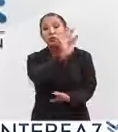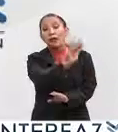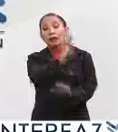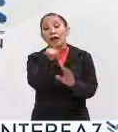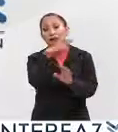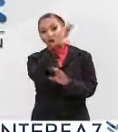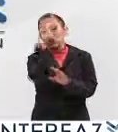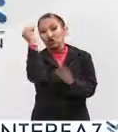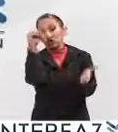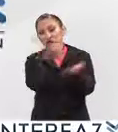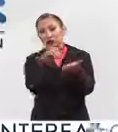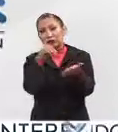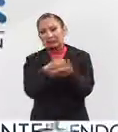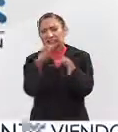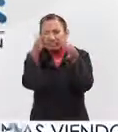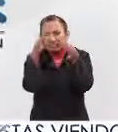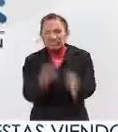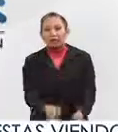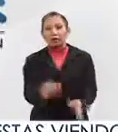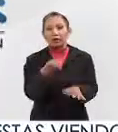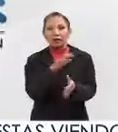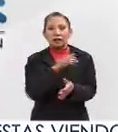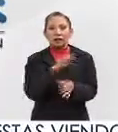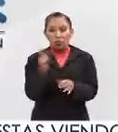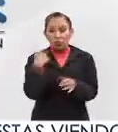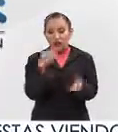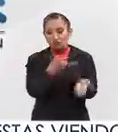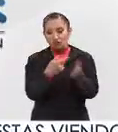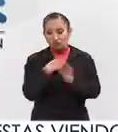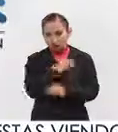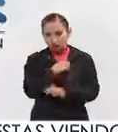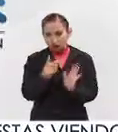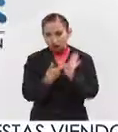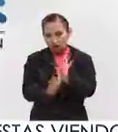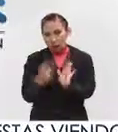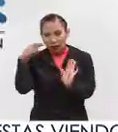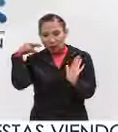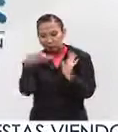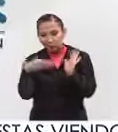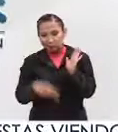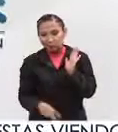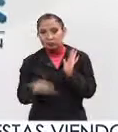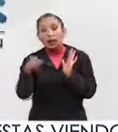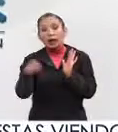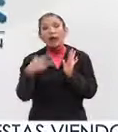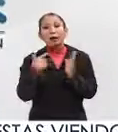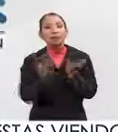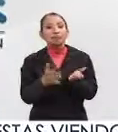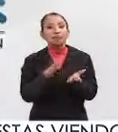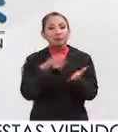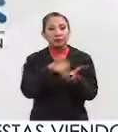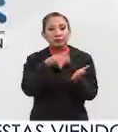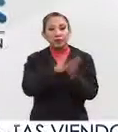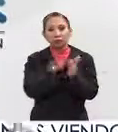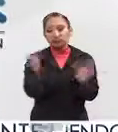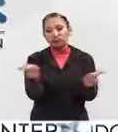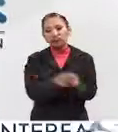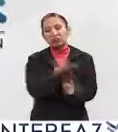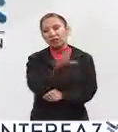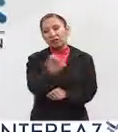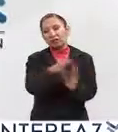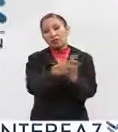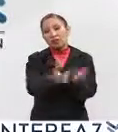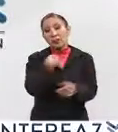250 fotografías inéditas. En cuanto lo tengamos, me comprometo, lo voy a traer aquí para que lo tengamos. El tiraje fue muy corto, fue de